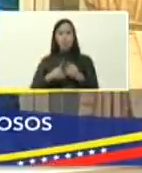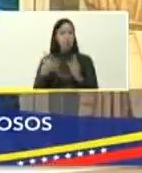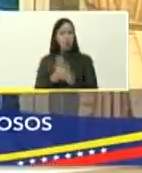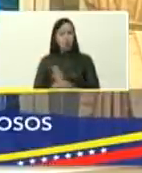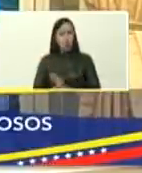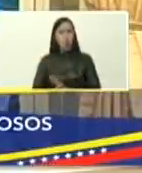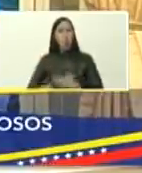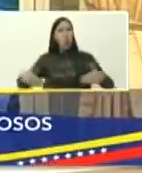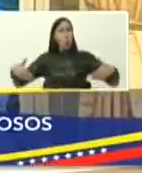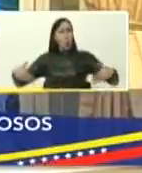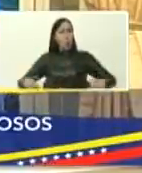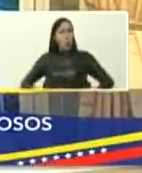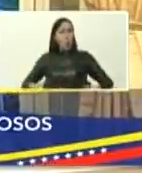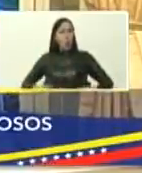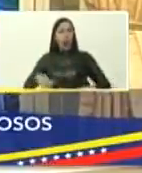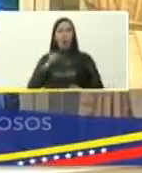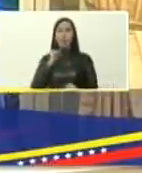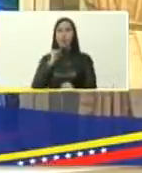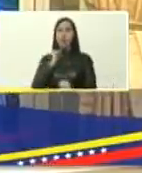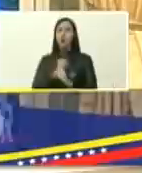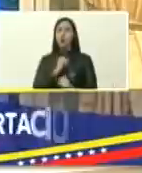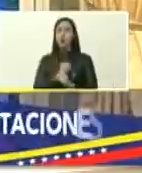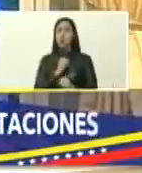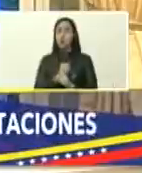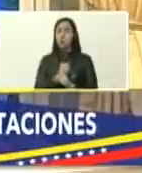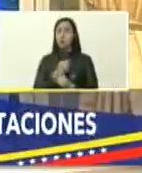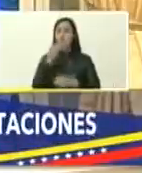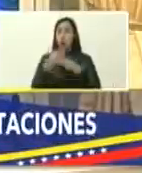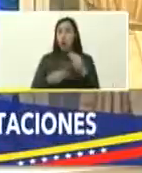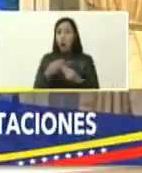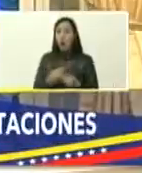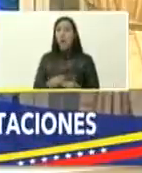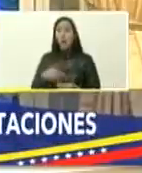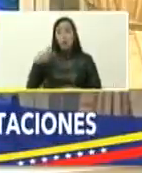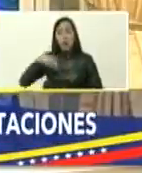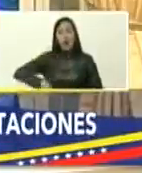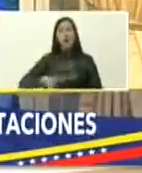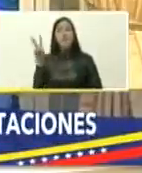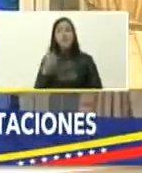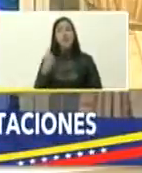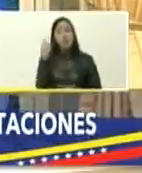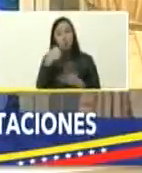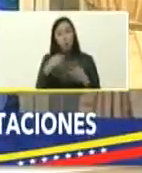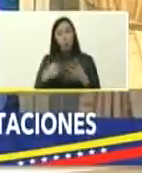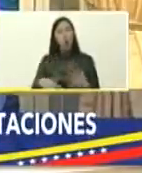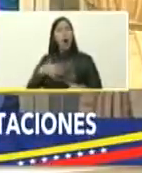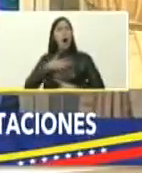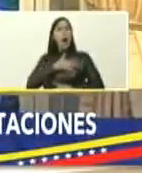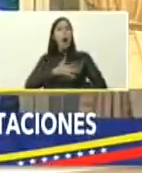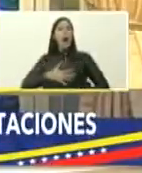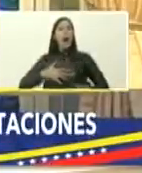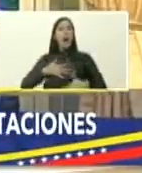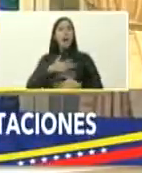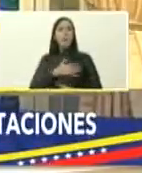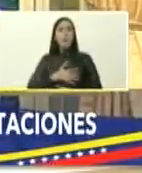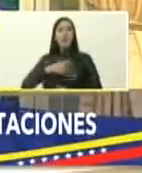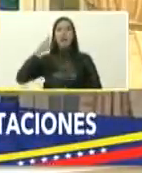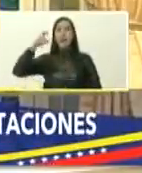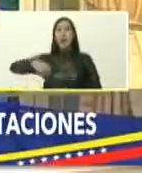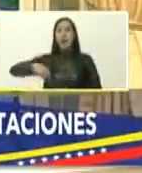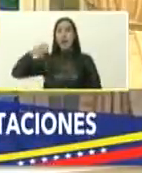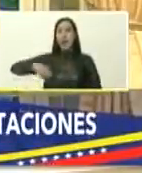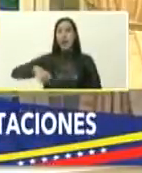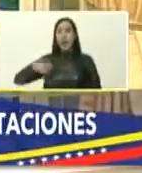dedicar el esfuerzo productivo al abastecimiento nacional, a la satisfacción de las